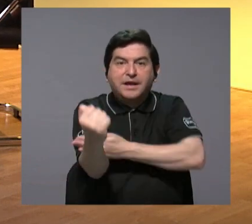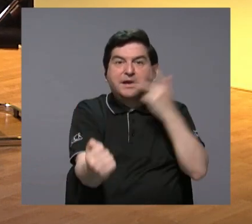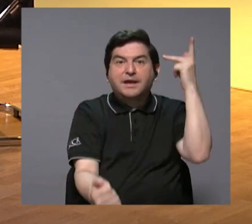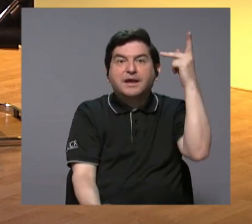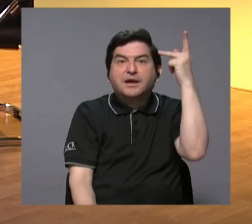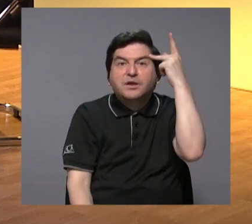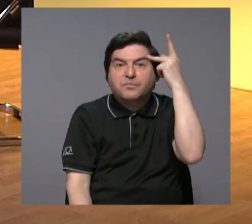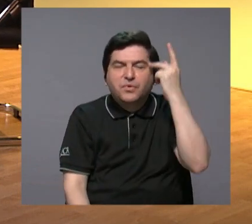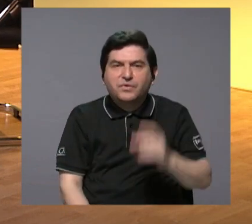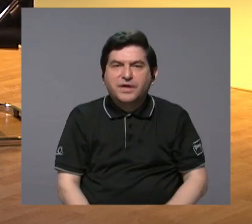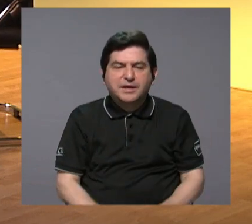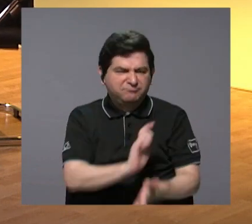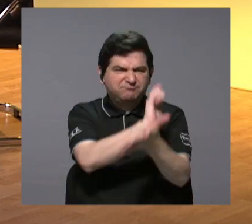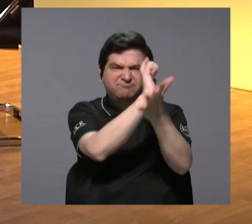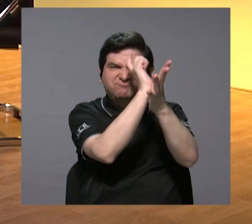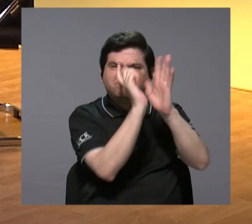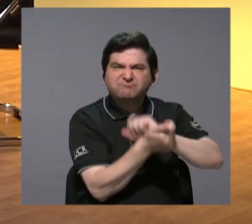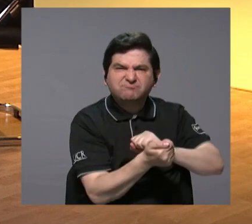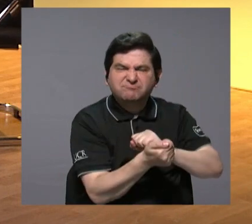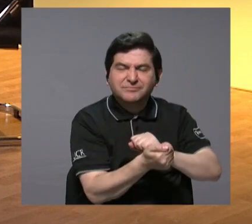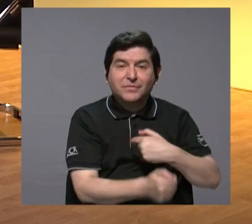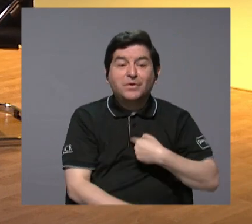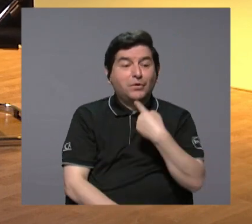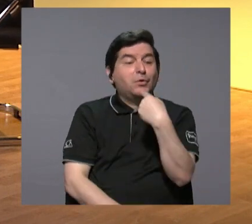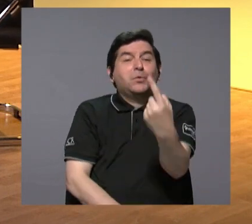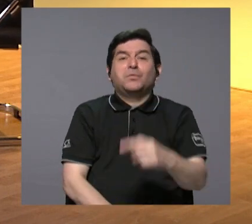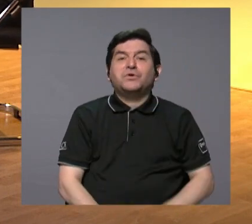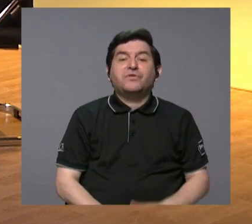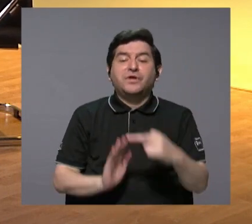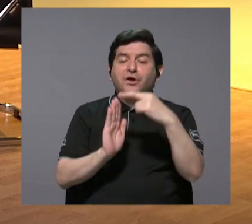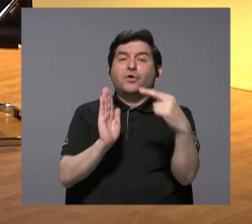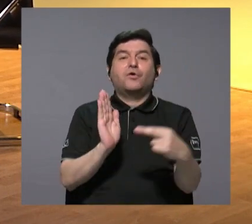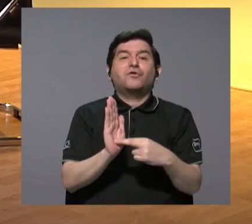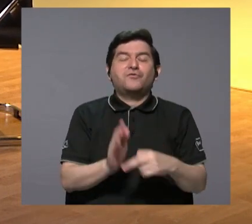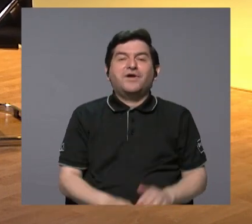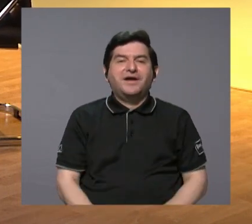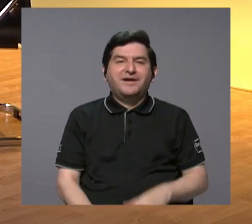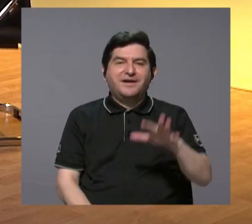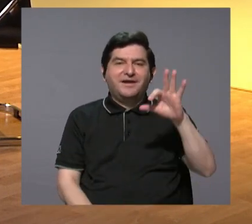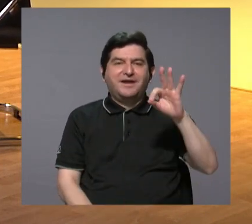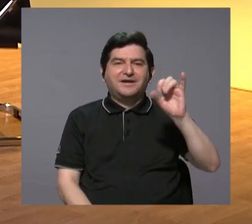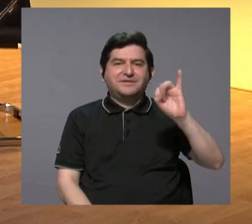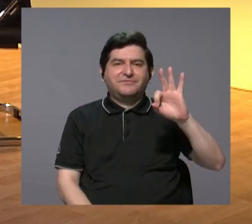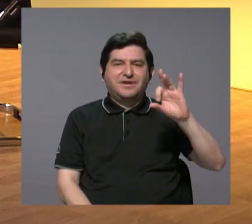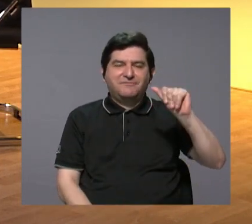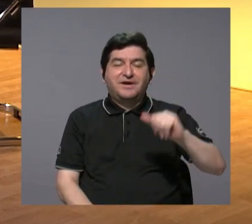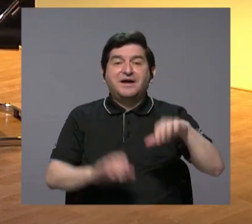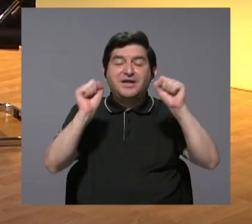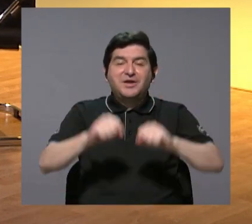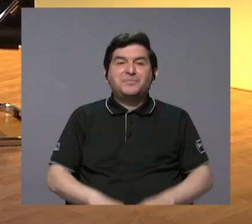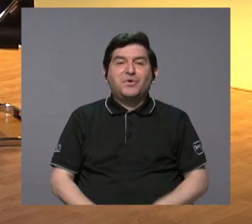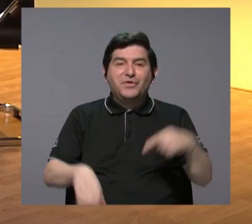político para que le modifiquen, como digo yo, las reglas de la FIFA y se puedan meter goles con la mano.